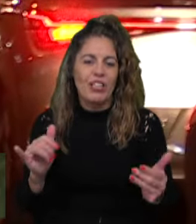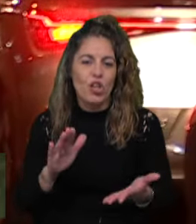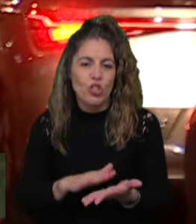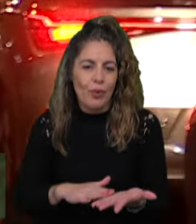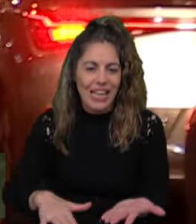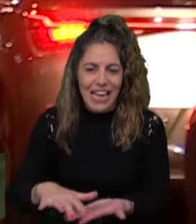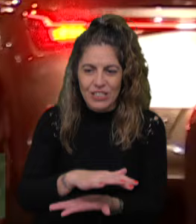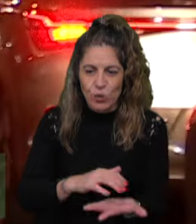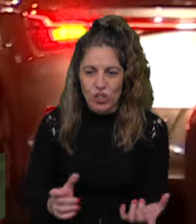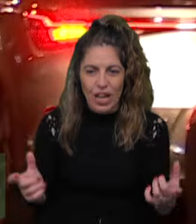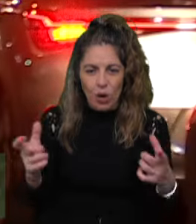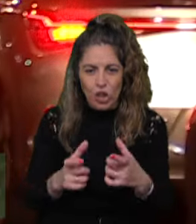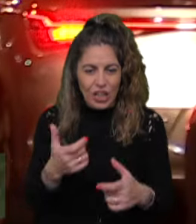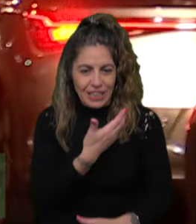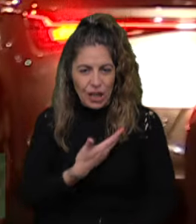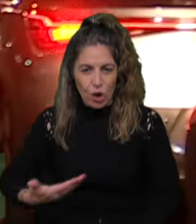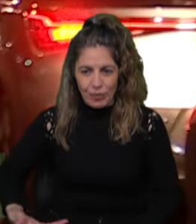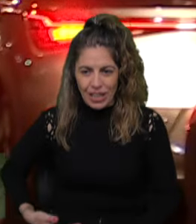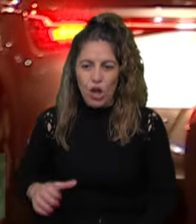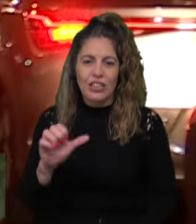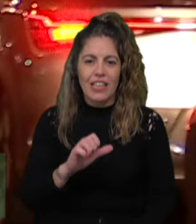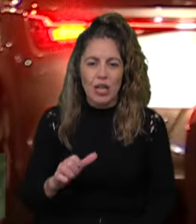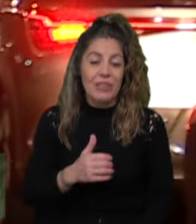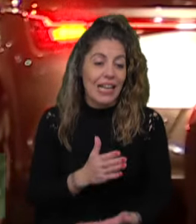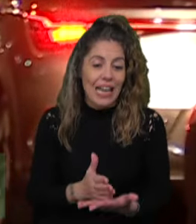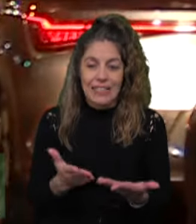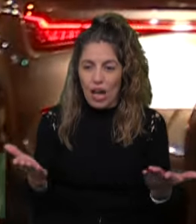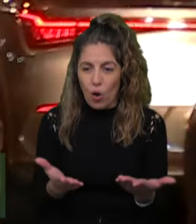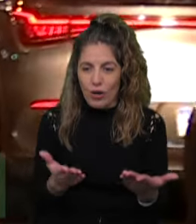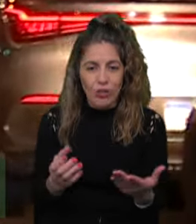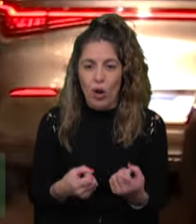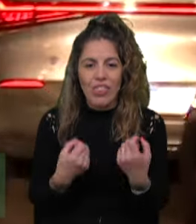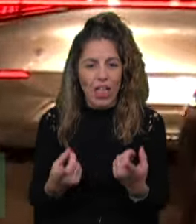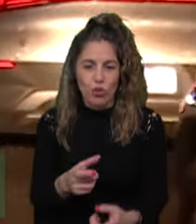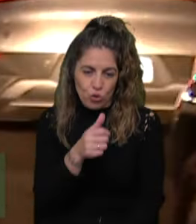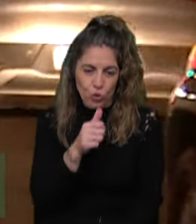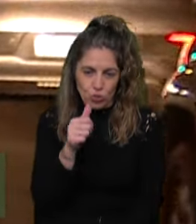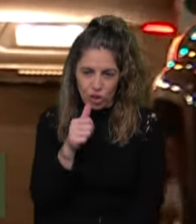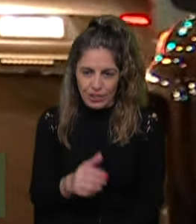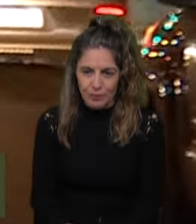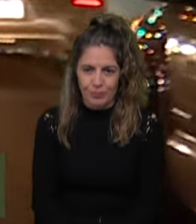sucede con las reuniones entre el gobierno y esta empresa, que hasta el momento no han arrojado soluciones.